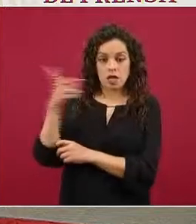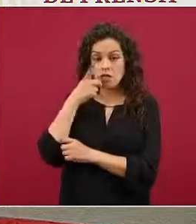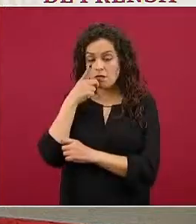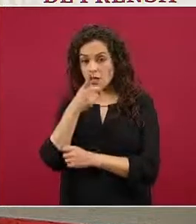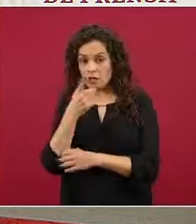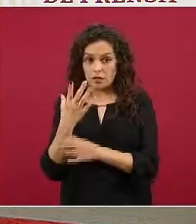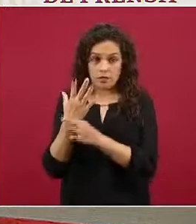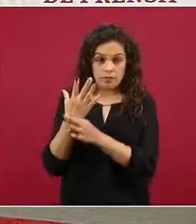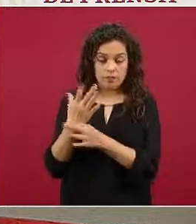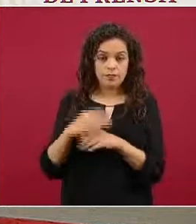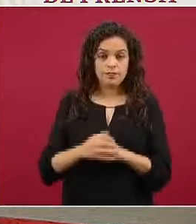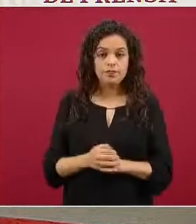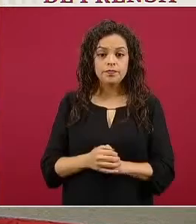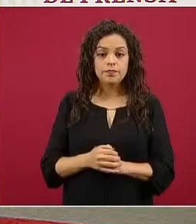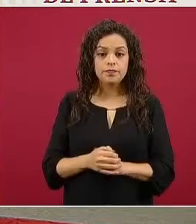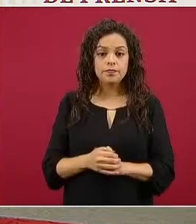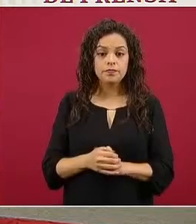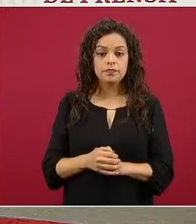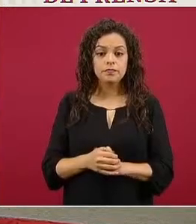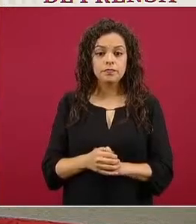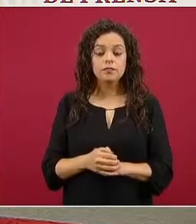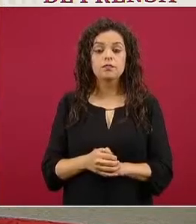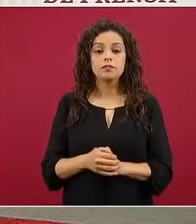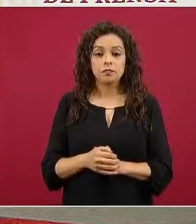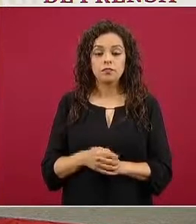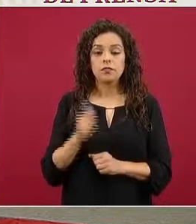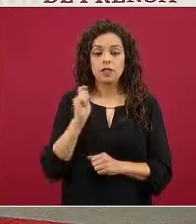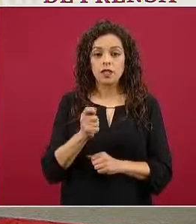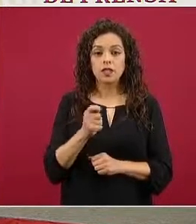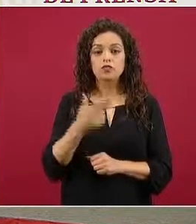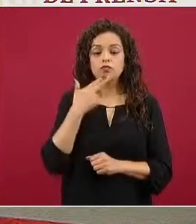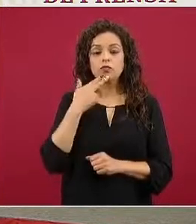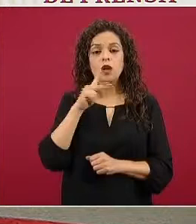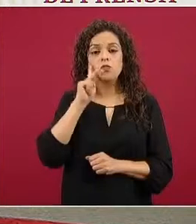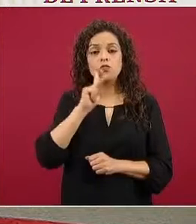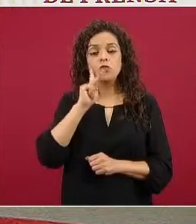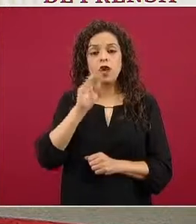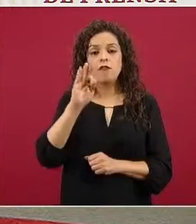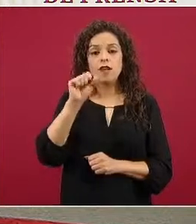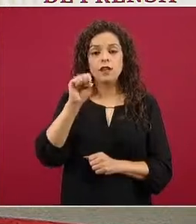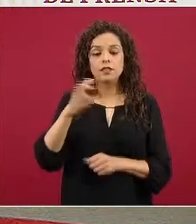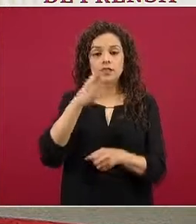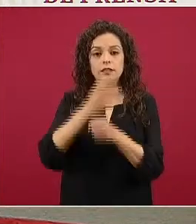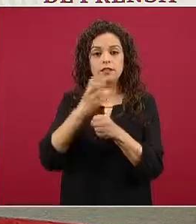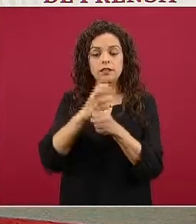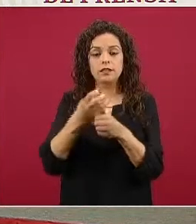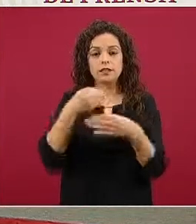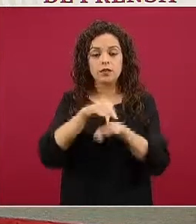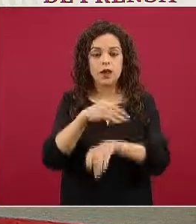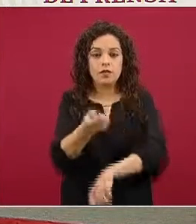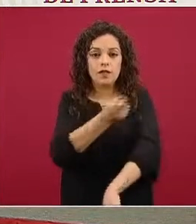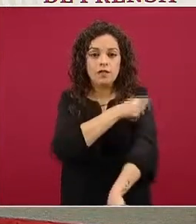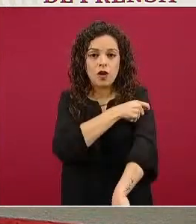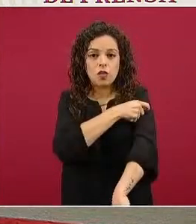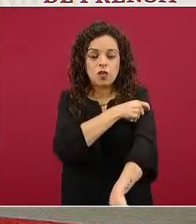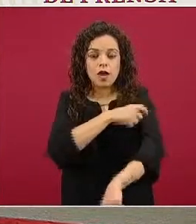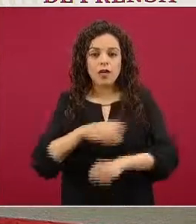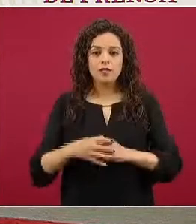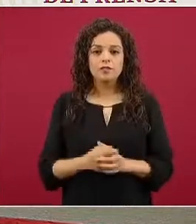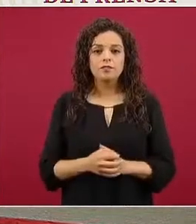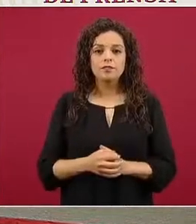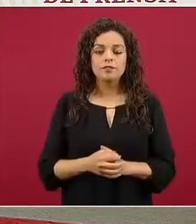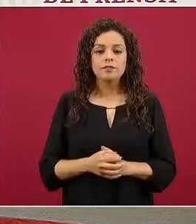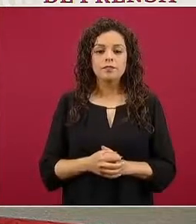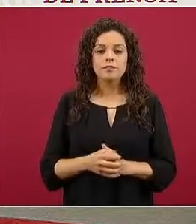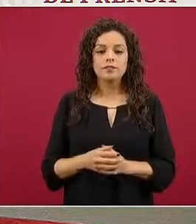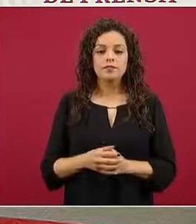Ebrard, a aplicarse, a someterse a las pruebas de la fase 3 de las vacunas. En esta